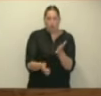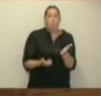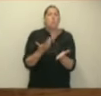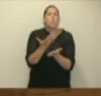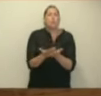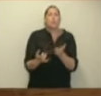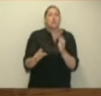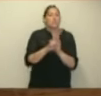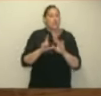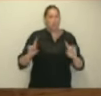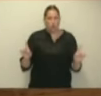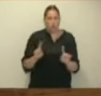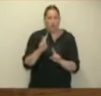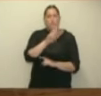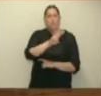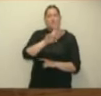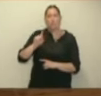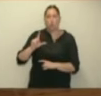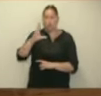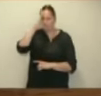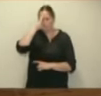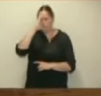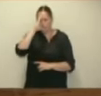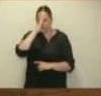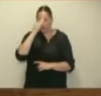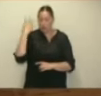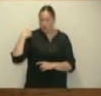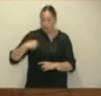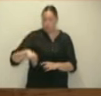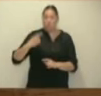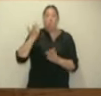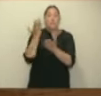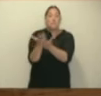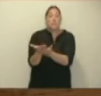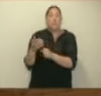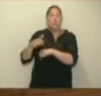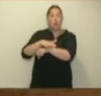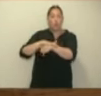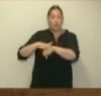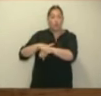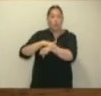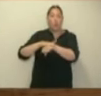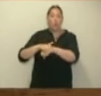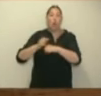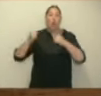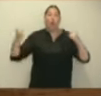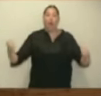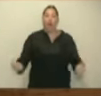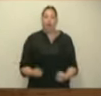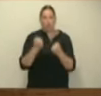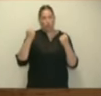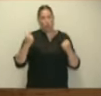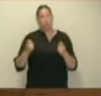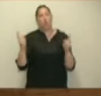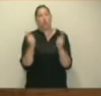vuelvo a repetir, del 21 de febrero, en la cual se instaba al Gobierno a que actuase a la mayor